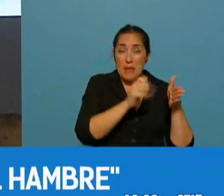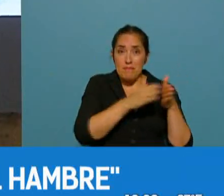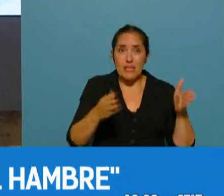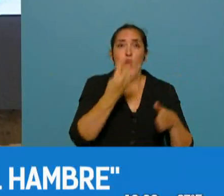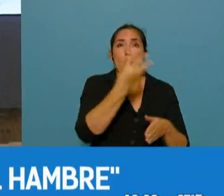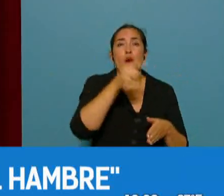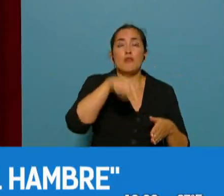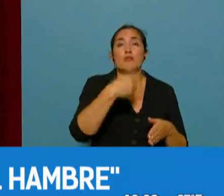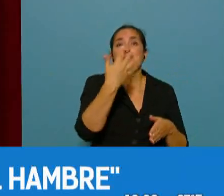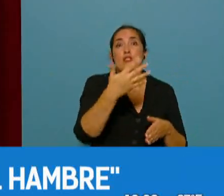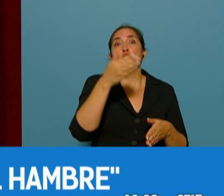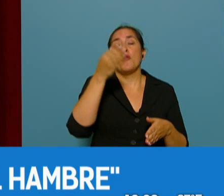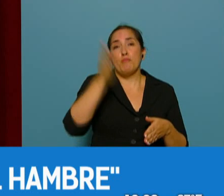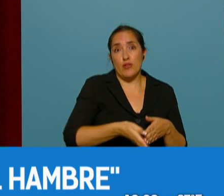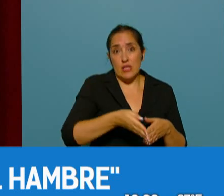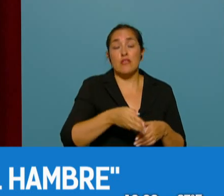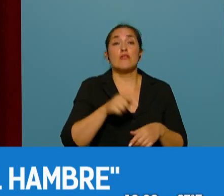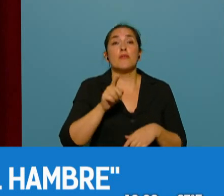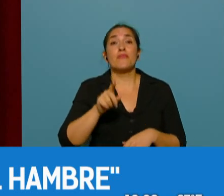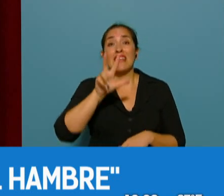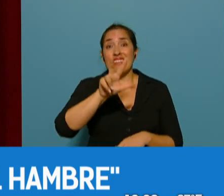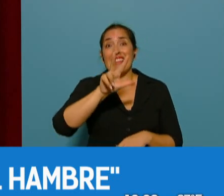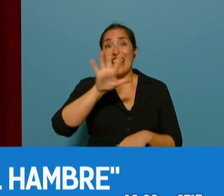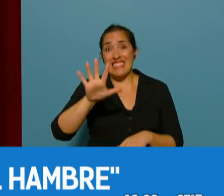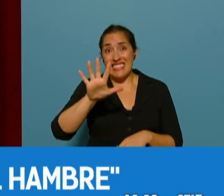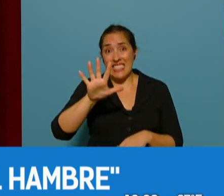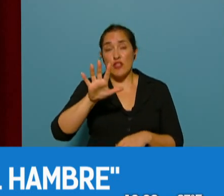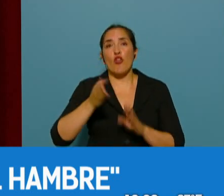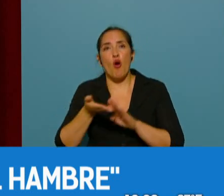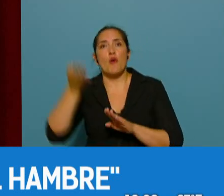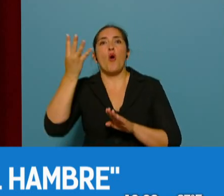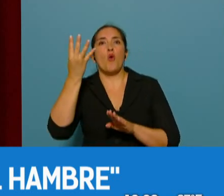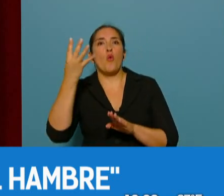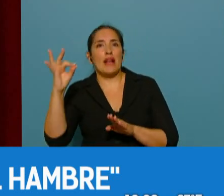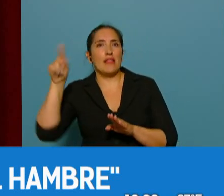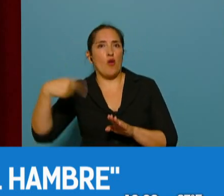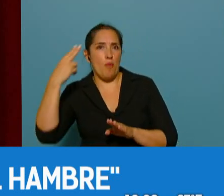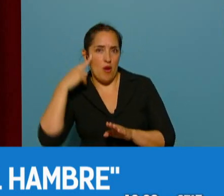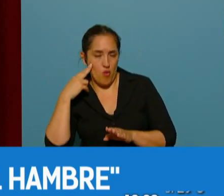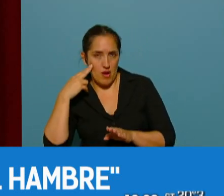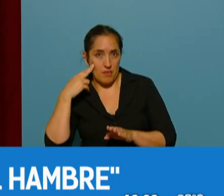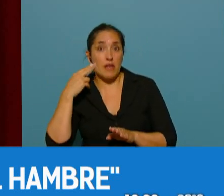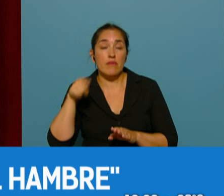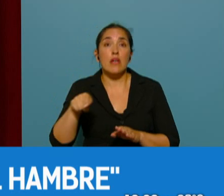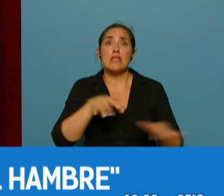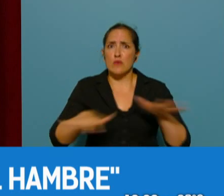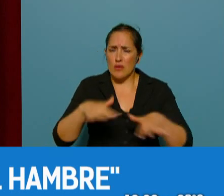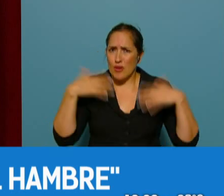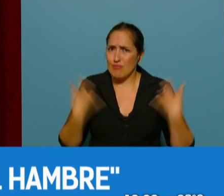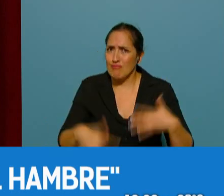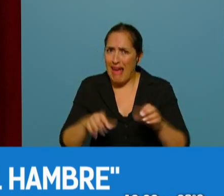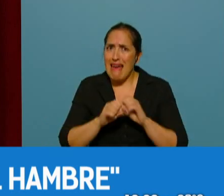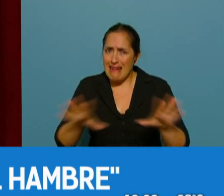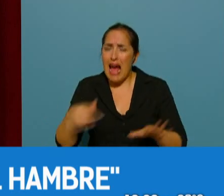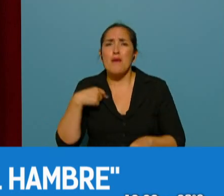5,4 puntos porcentuales, de 35,5 a 40,9. Es una situación grave que